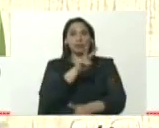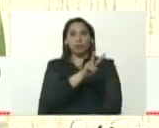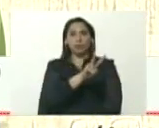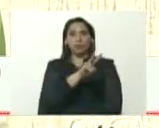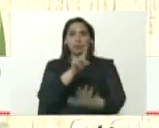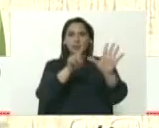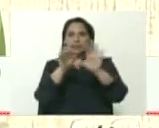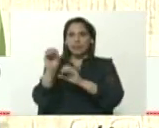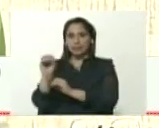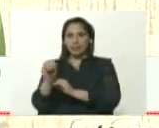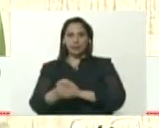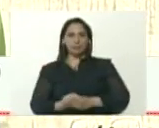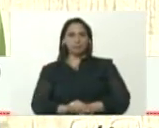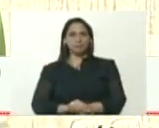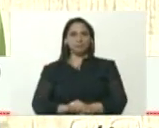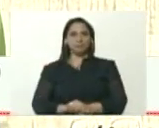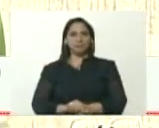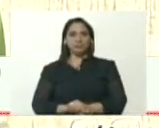14.260